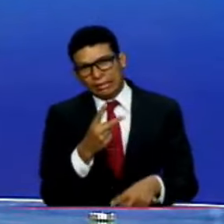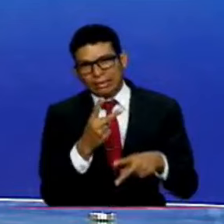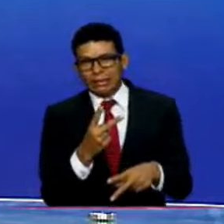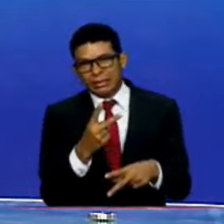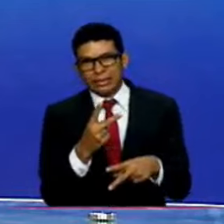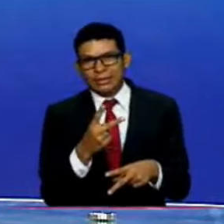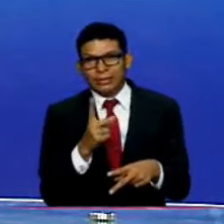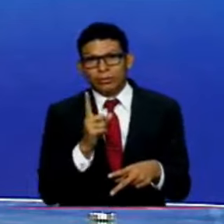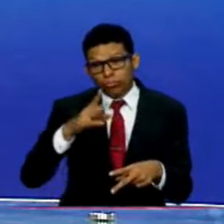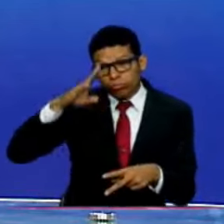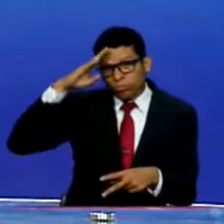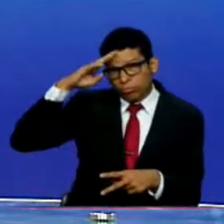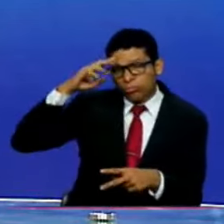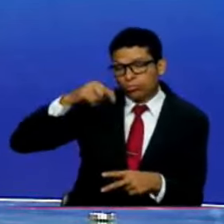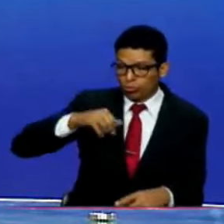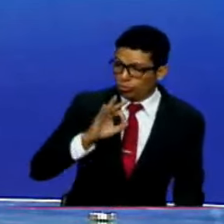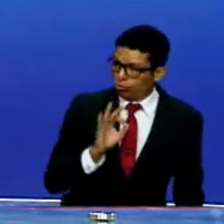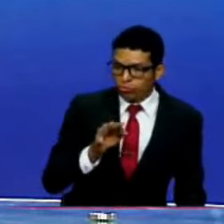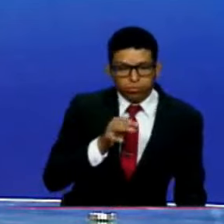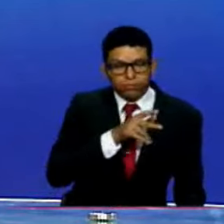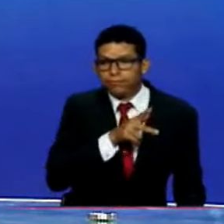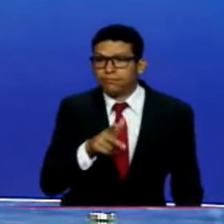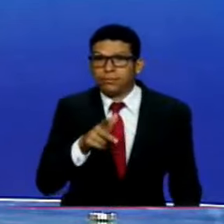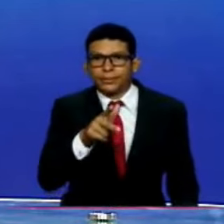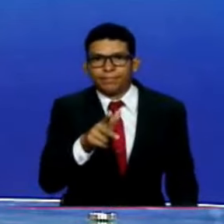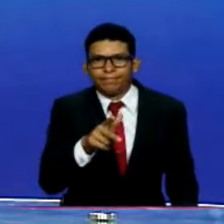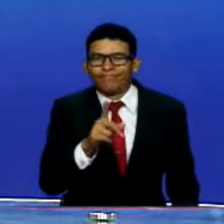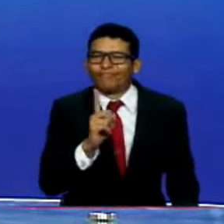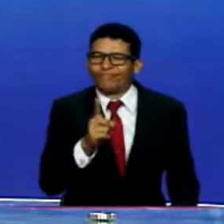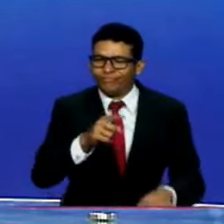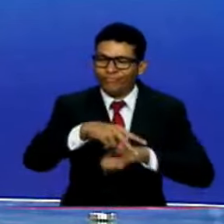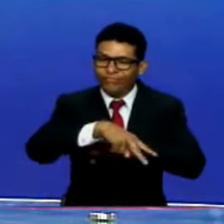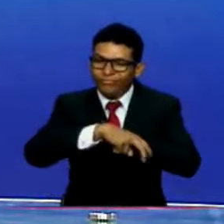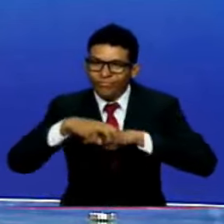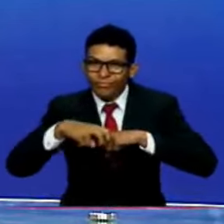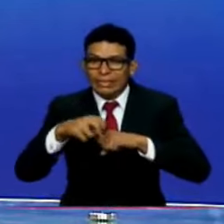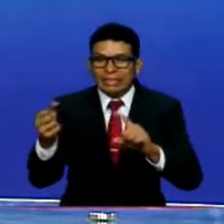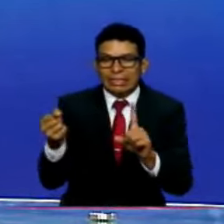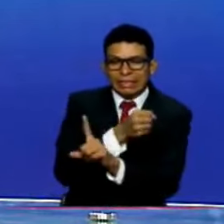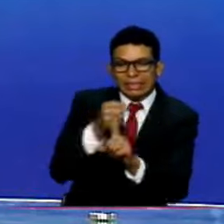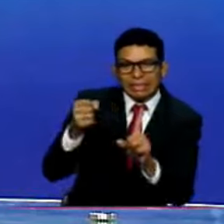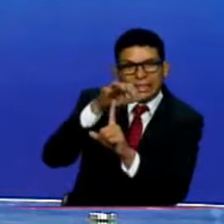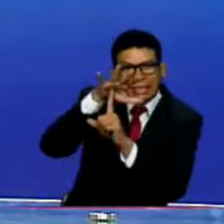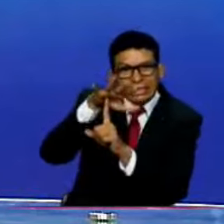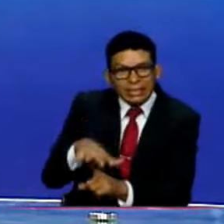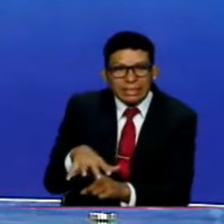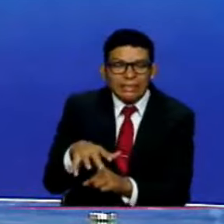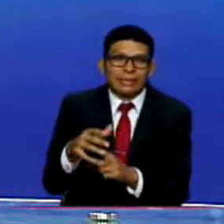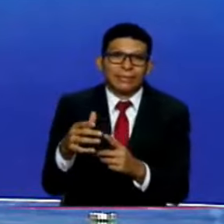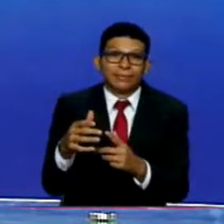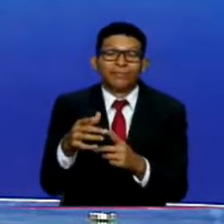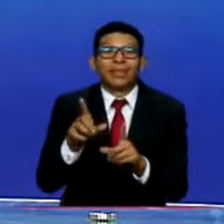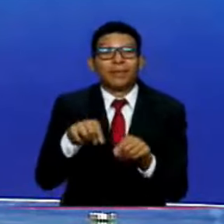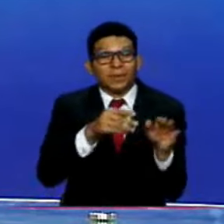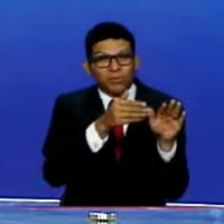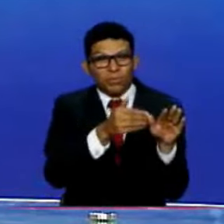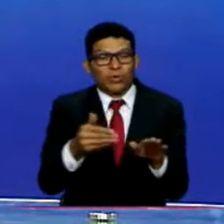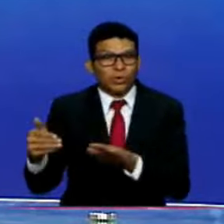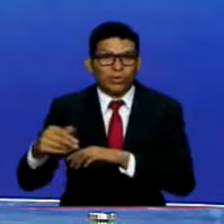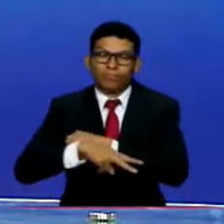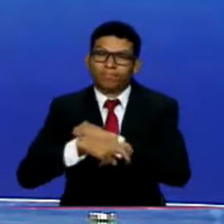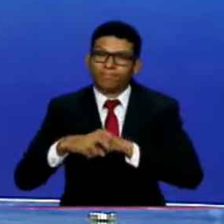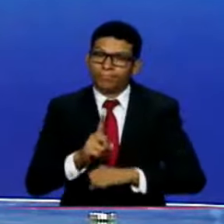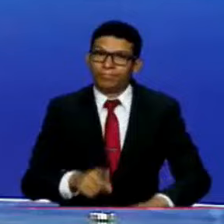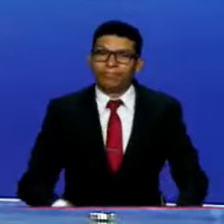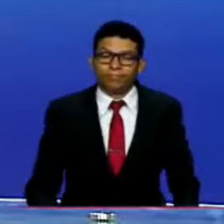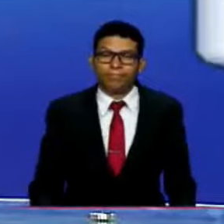patrullaje del cuadrante de la policía se vienen registrando hurtos agresiones a las víctimas y aseguran hasta muertos por robarle